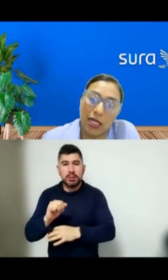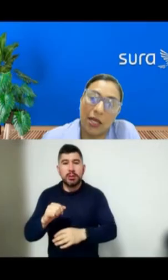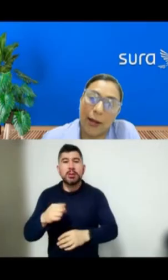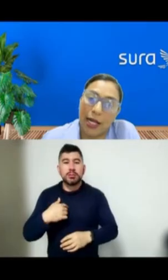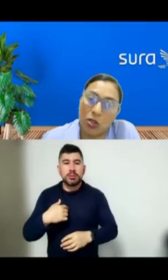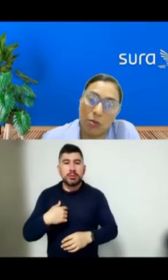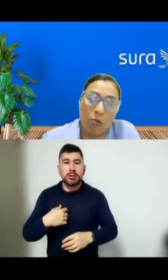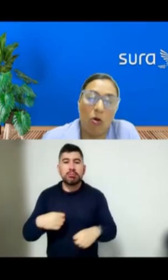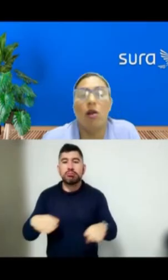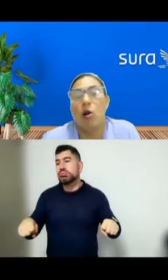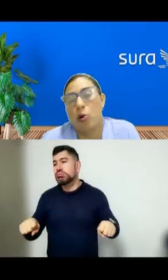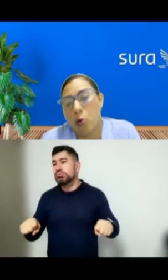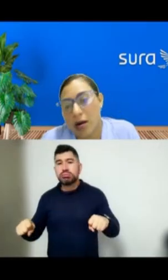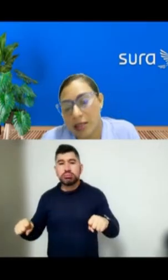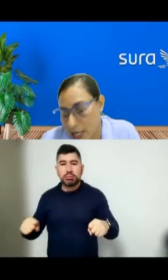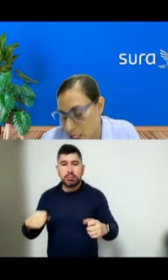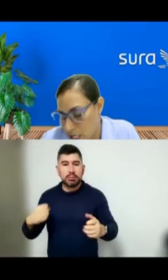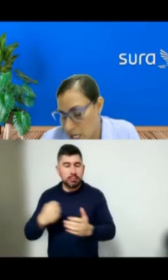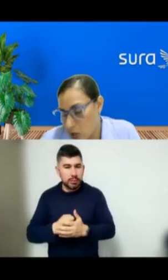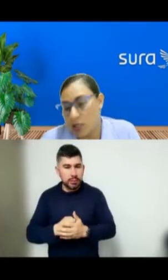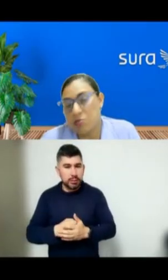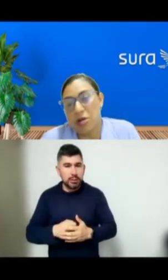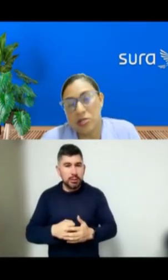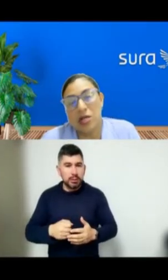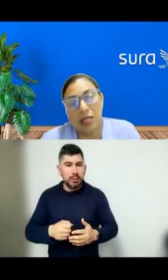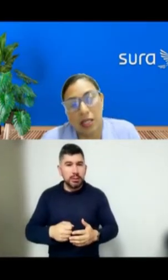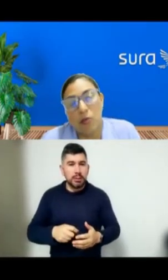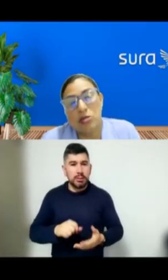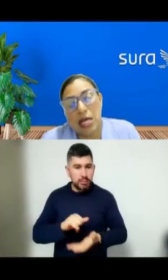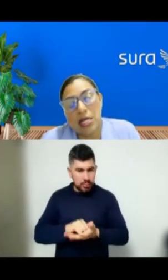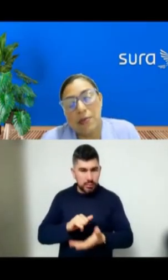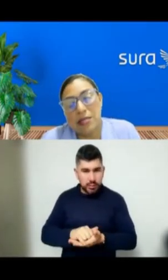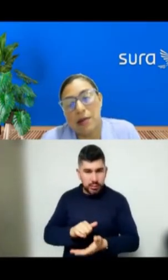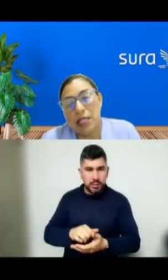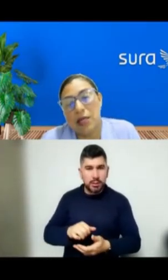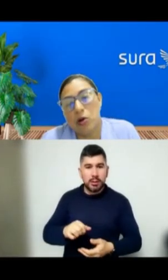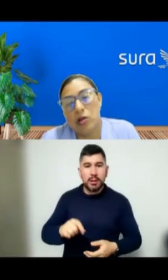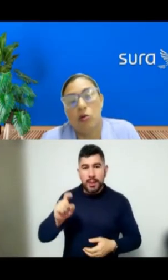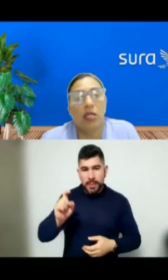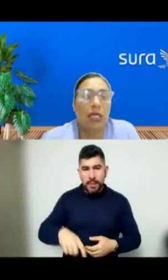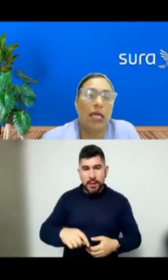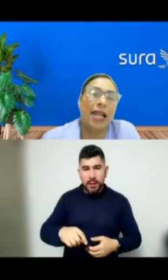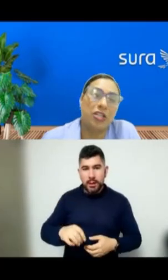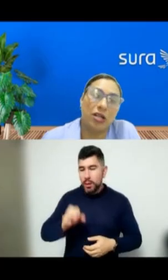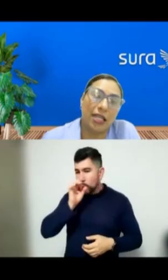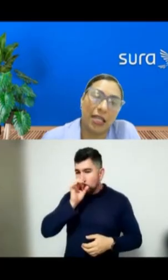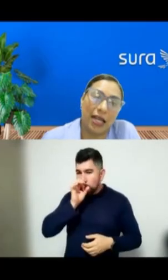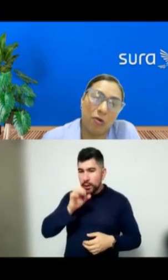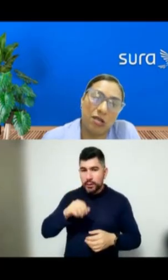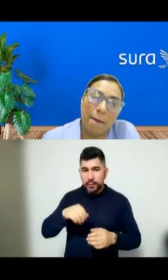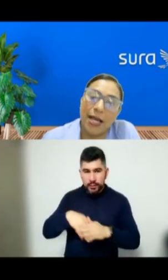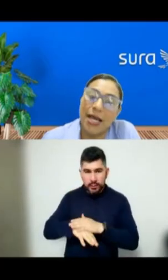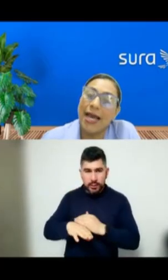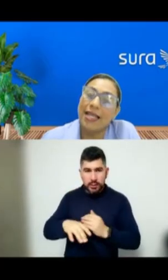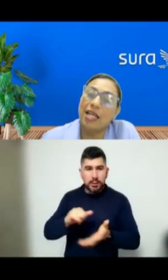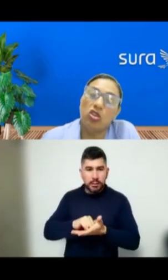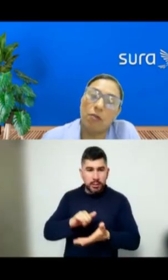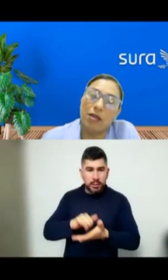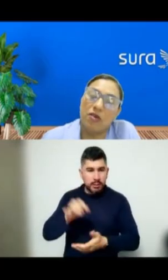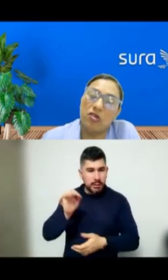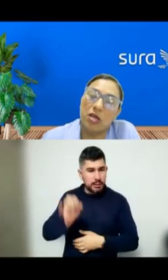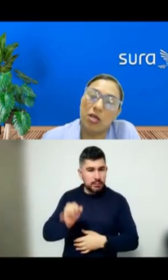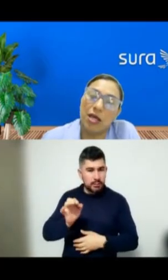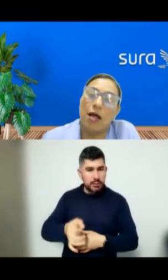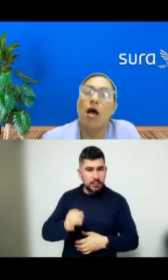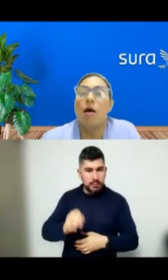voy en la motocicleta para que no se me mojen, lo puedo guardar allí. Entonces, por eso es que tenemos ese preservativo dentro del botiquín. El hecho es que tengamos siempre